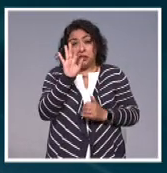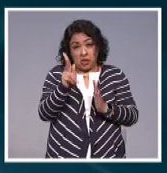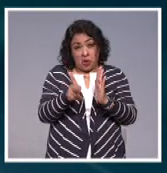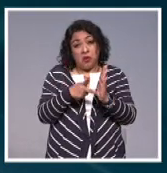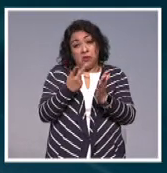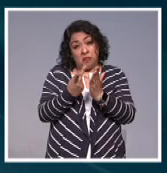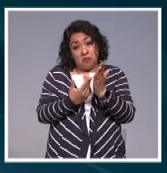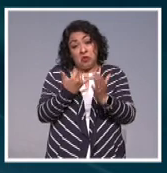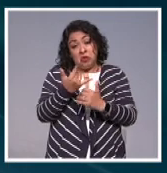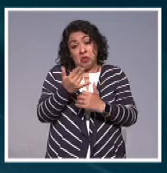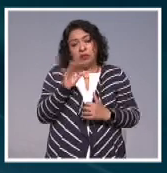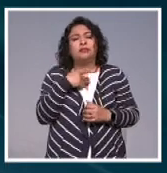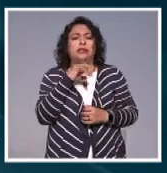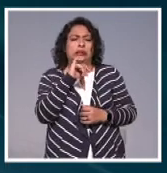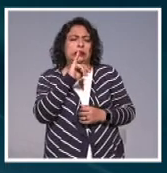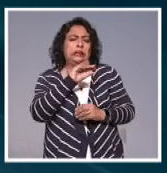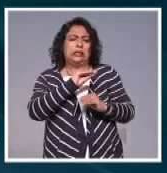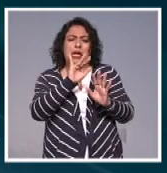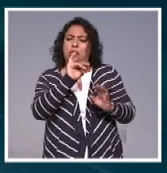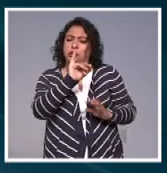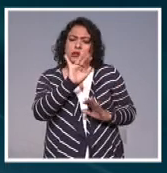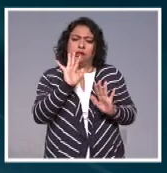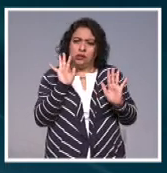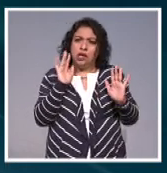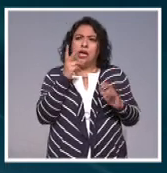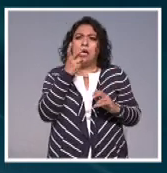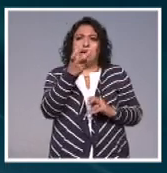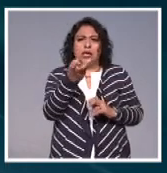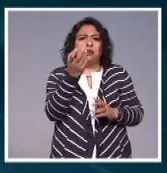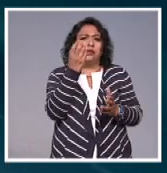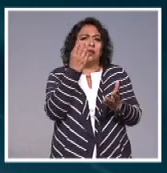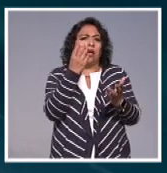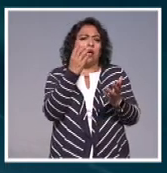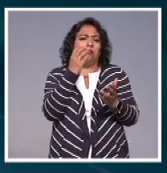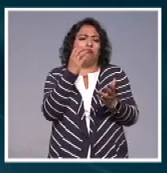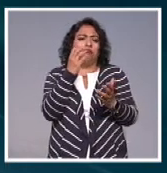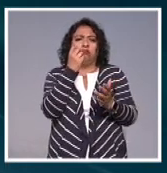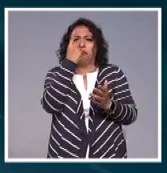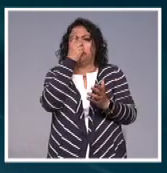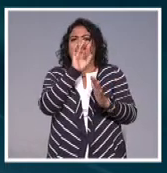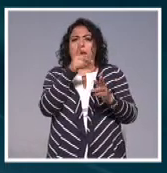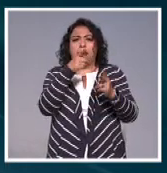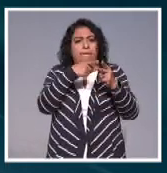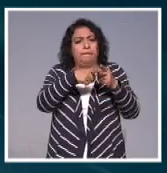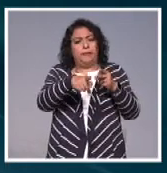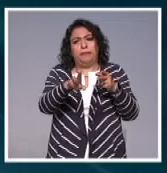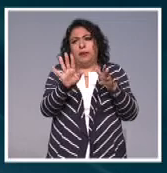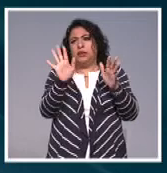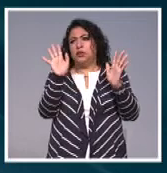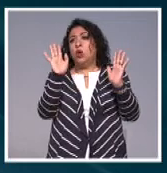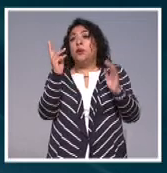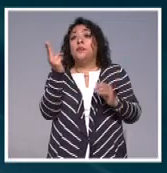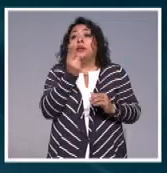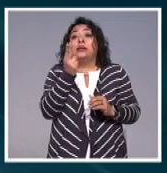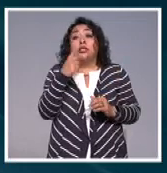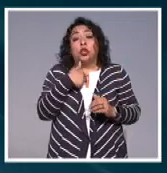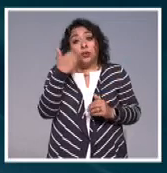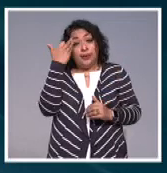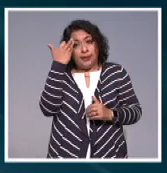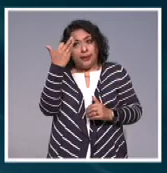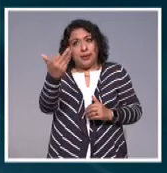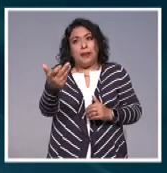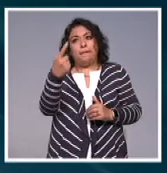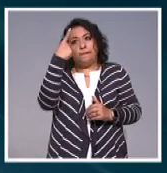ese proyecto, ¿sí? Sí, por supuesto. Esa obra ya está empezada y lo que necesito es tiempo